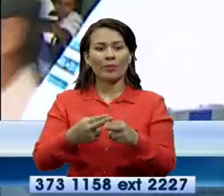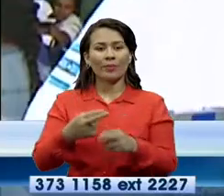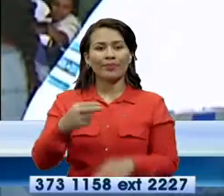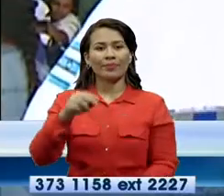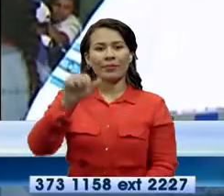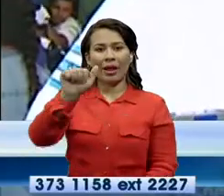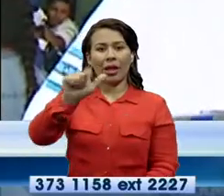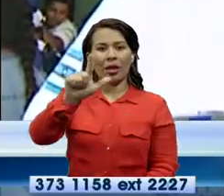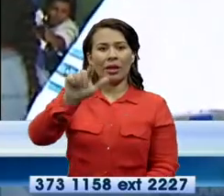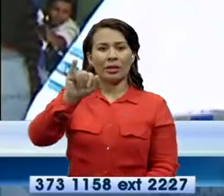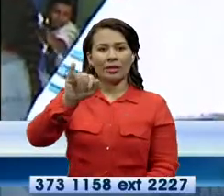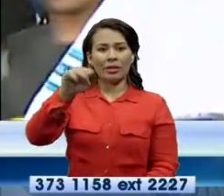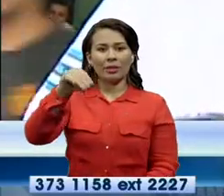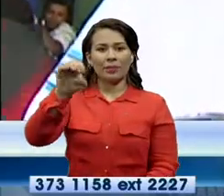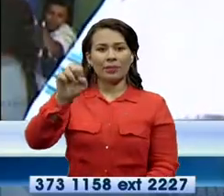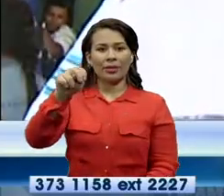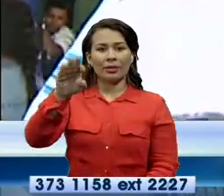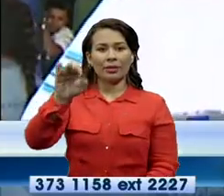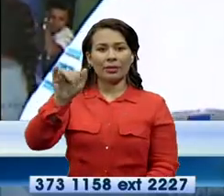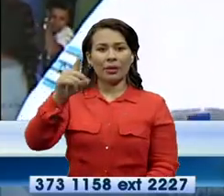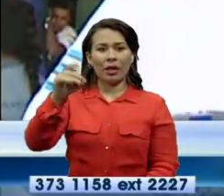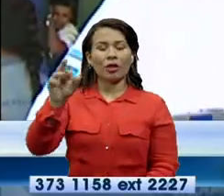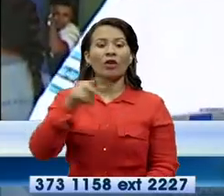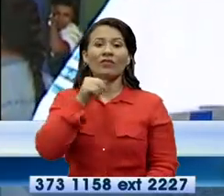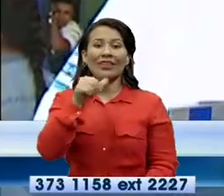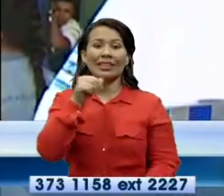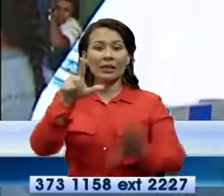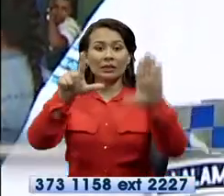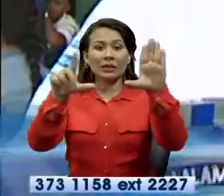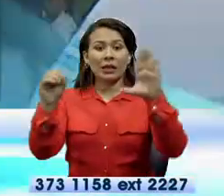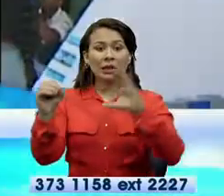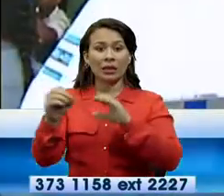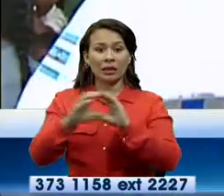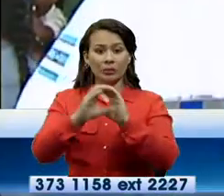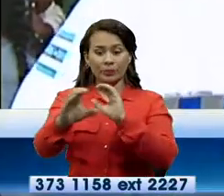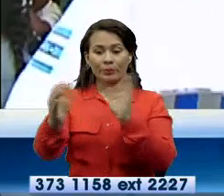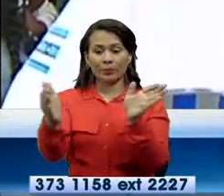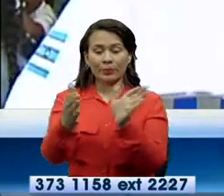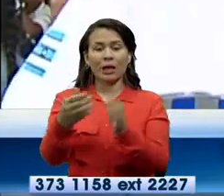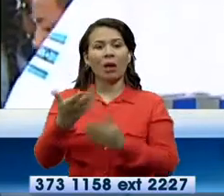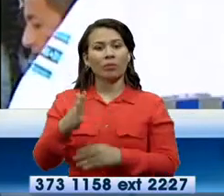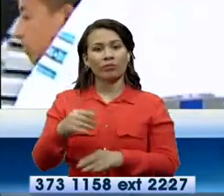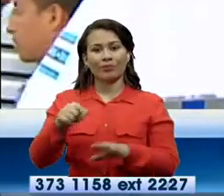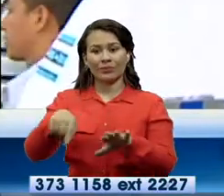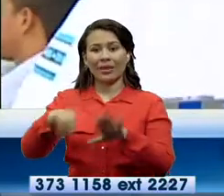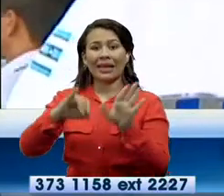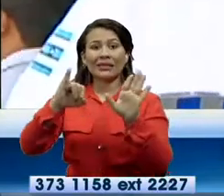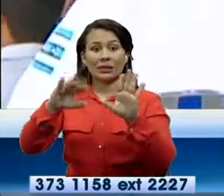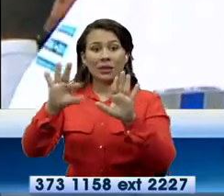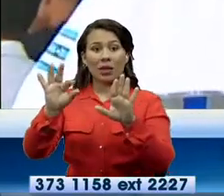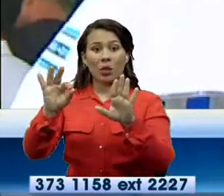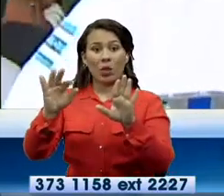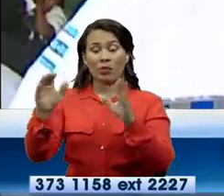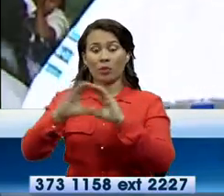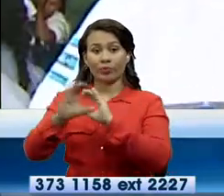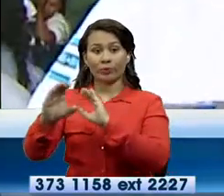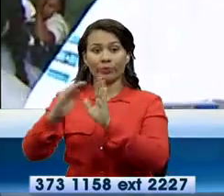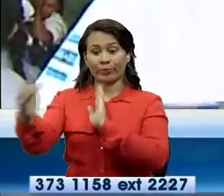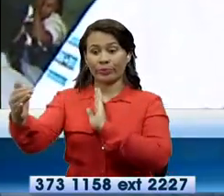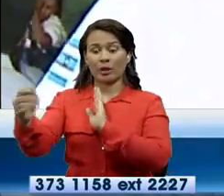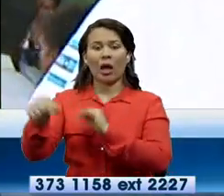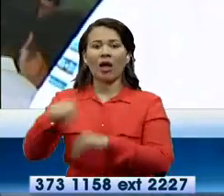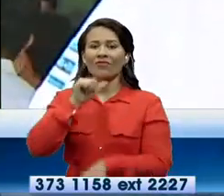del 80%, faltan alrededor de 70. Pero asimismo han sido rechazados alrededor de 69 buses, principalmente por asuntos